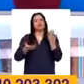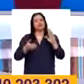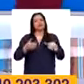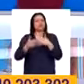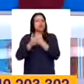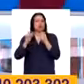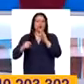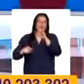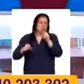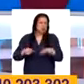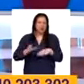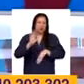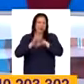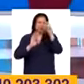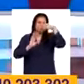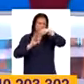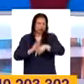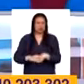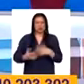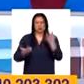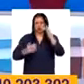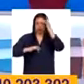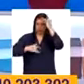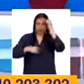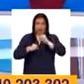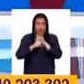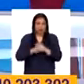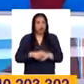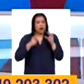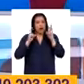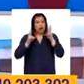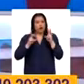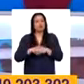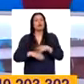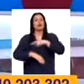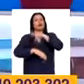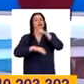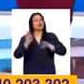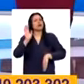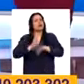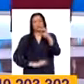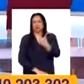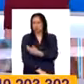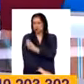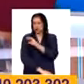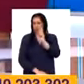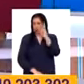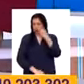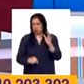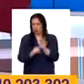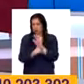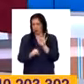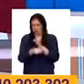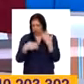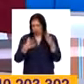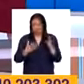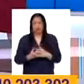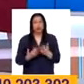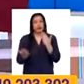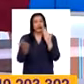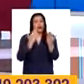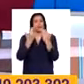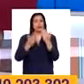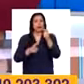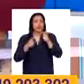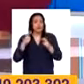esa terrible enfermedad. Pero hablando de la vacunación, tenemos aquí las cifras de las regiones con más vacunas con 2 dosis respecto de la